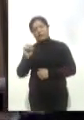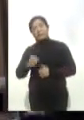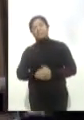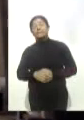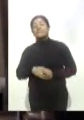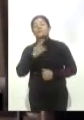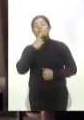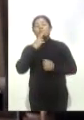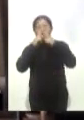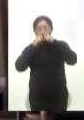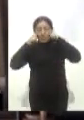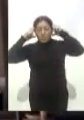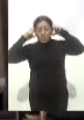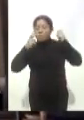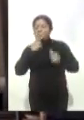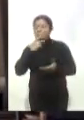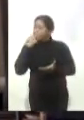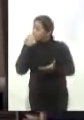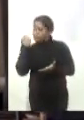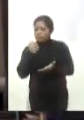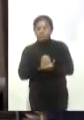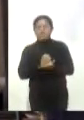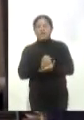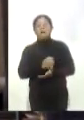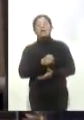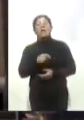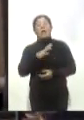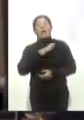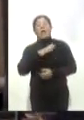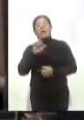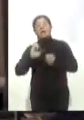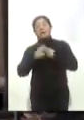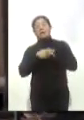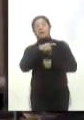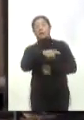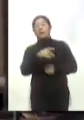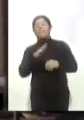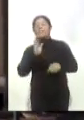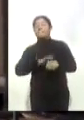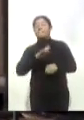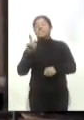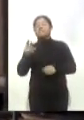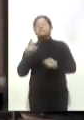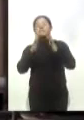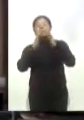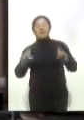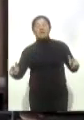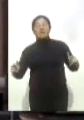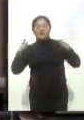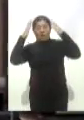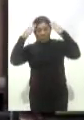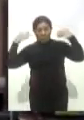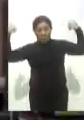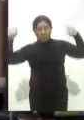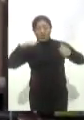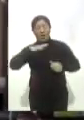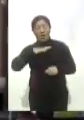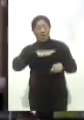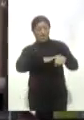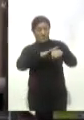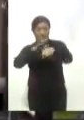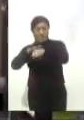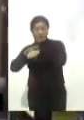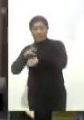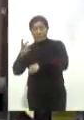obligatorio de mascarilla para hacer frente al coronavirus empieza a ganar terreno en ciudades de Europa, en especial en Francia y en Holanda, ante un aumento fuera de control de la